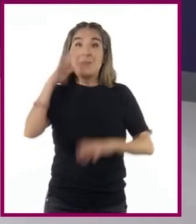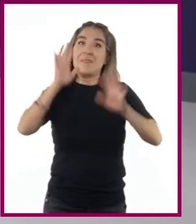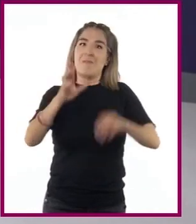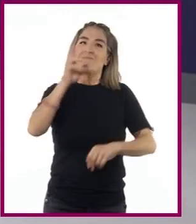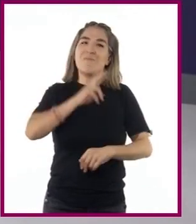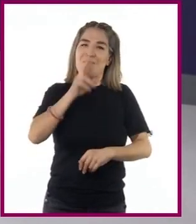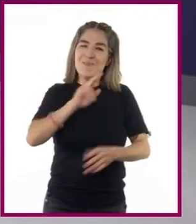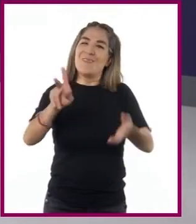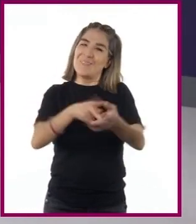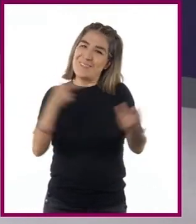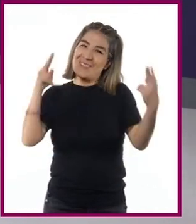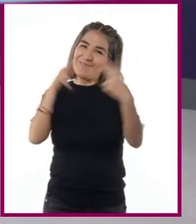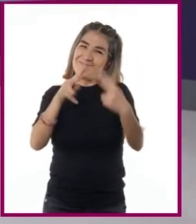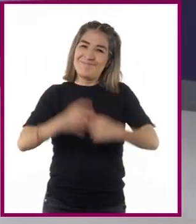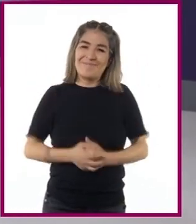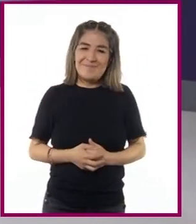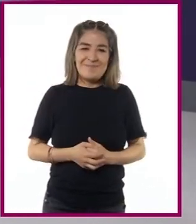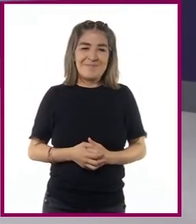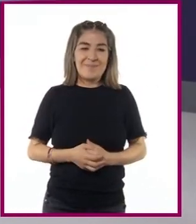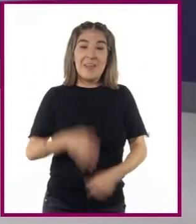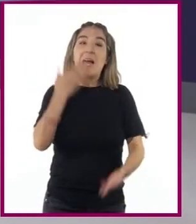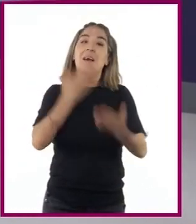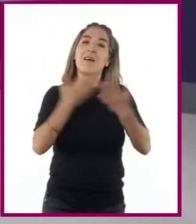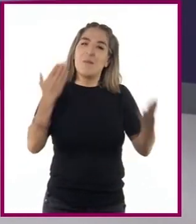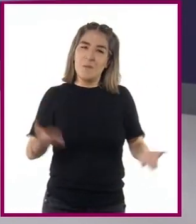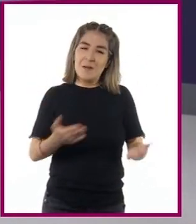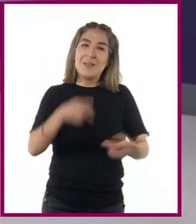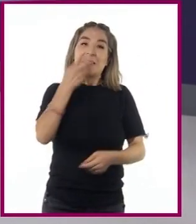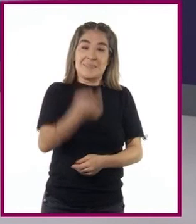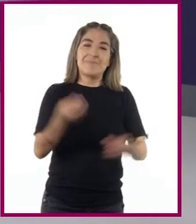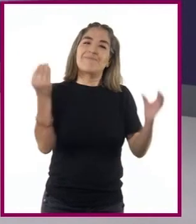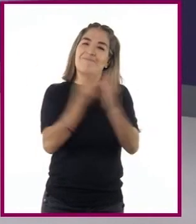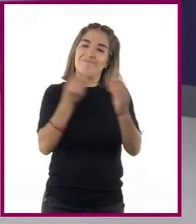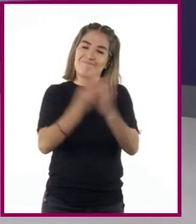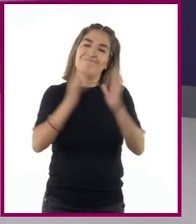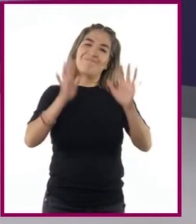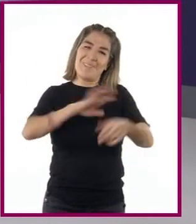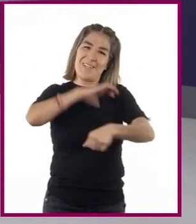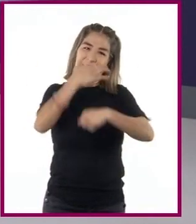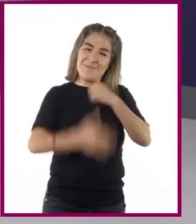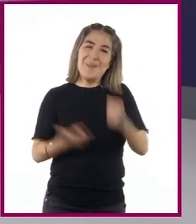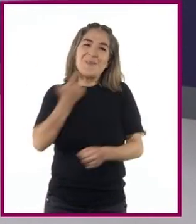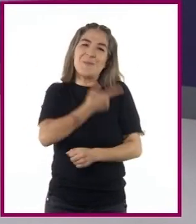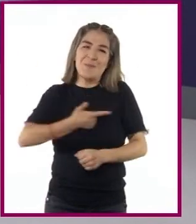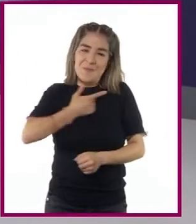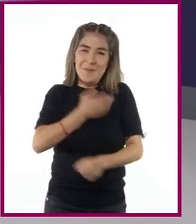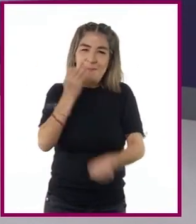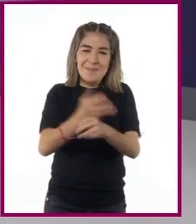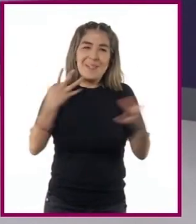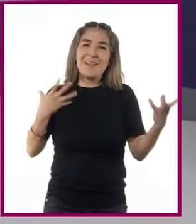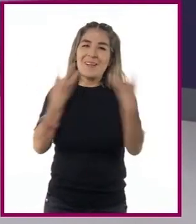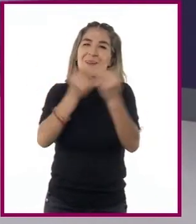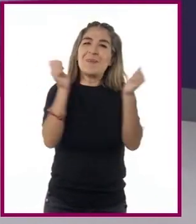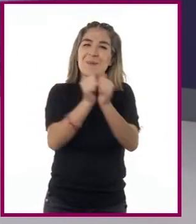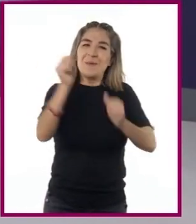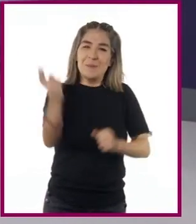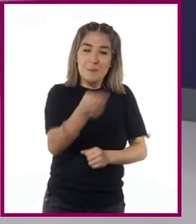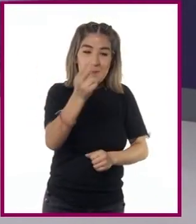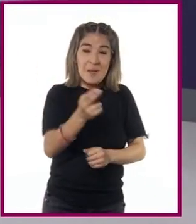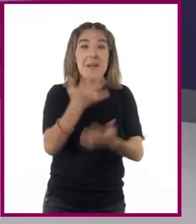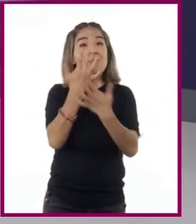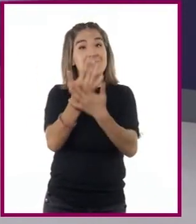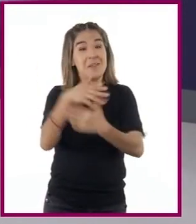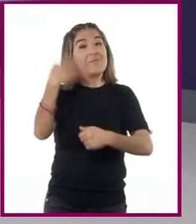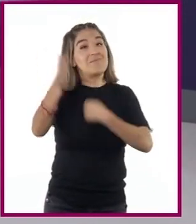nos volveremos a ver. Por ahora, esta sesión terminó. Fue un gusto estar con ustedes y los